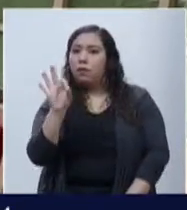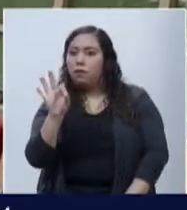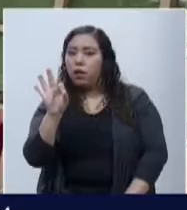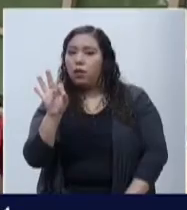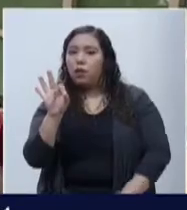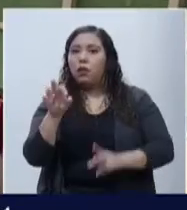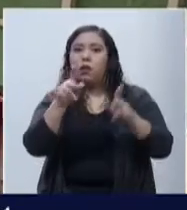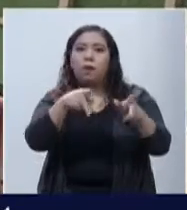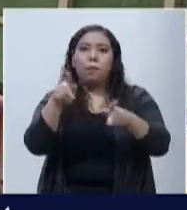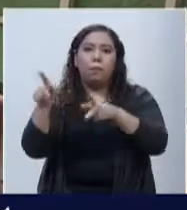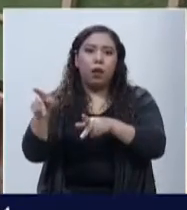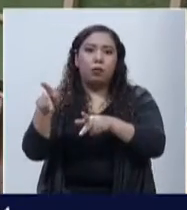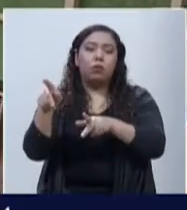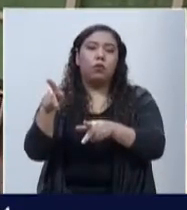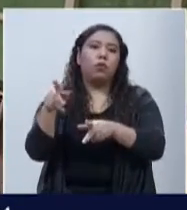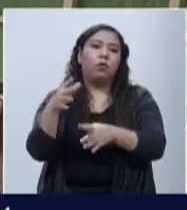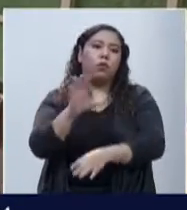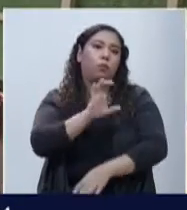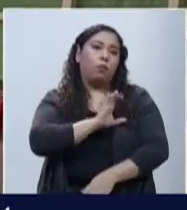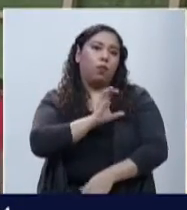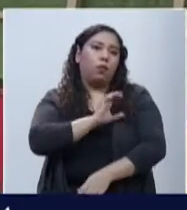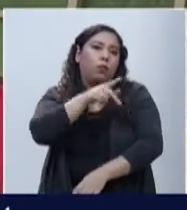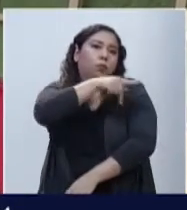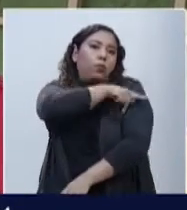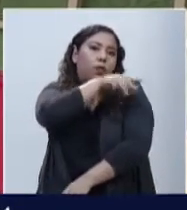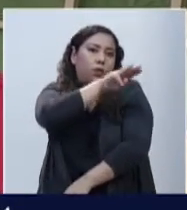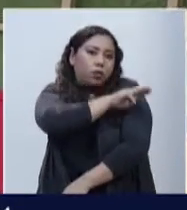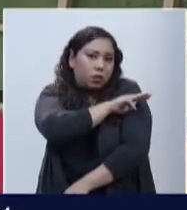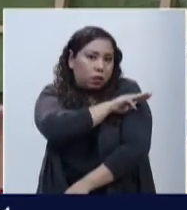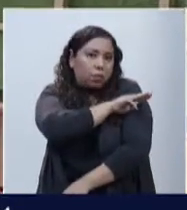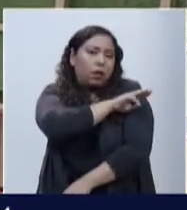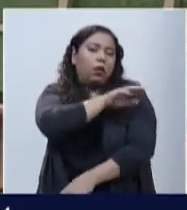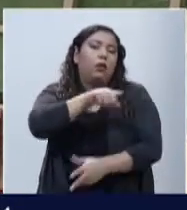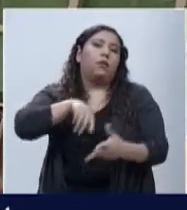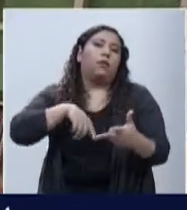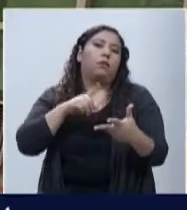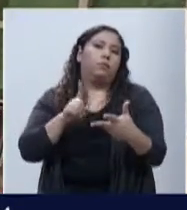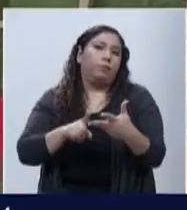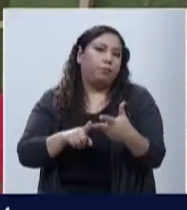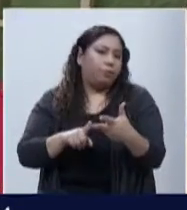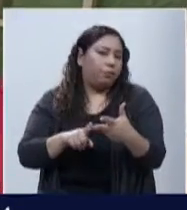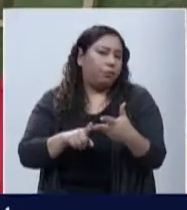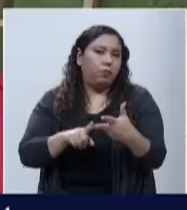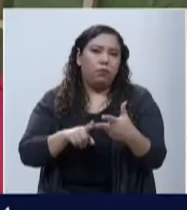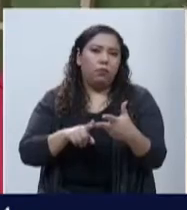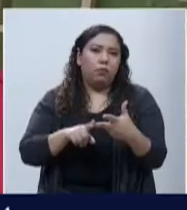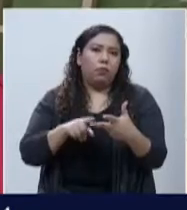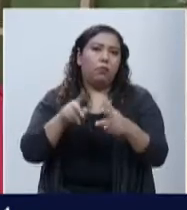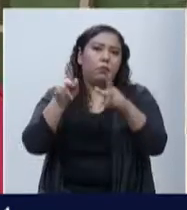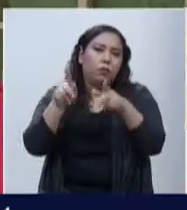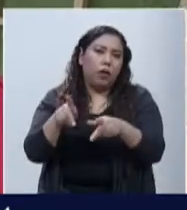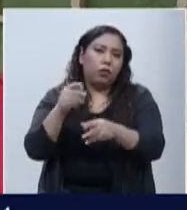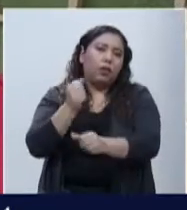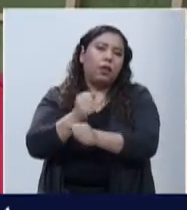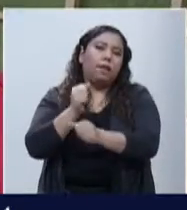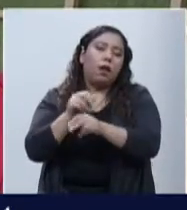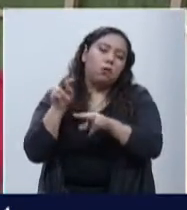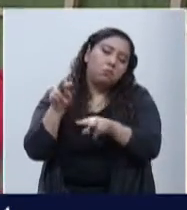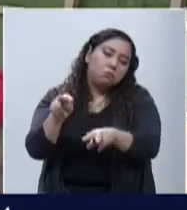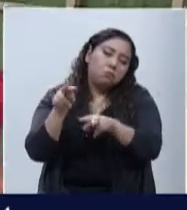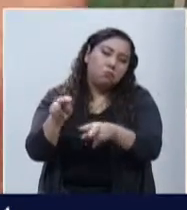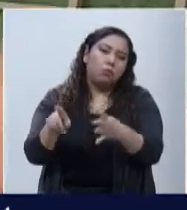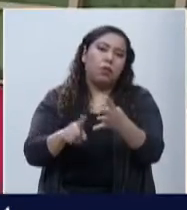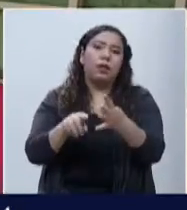de primera línea como ser policía de militar policía nacional miembro de las funerarias lo que es persona primer